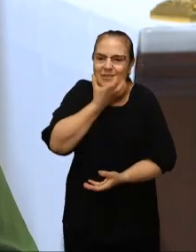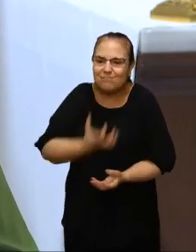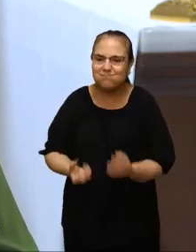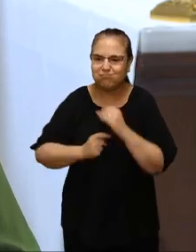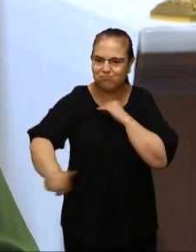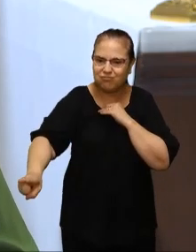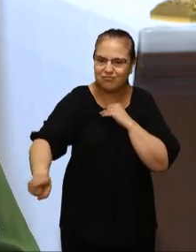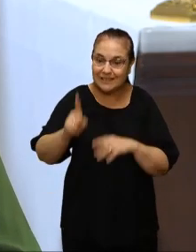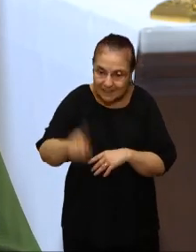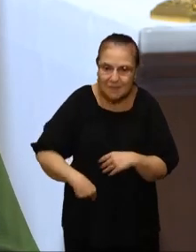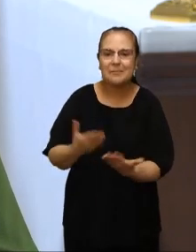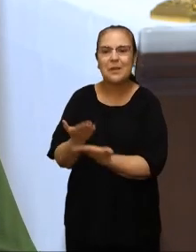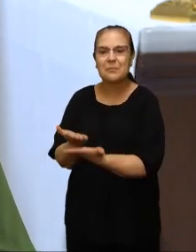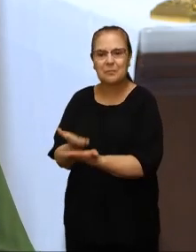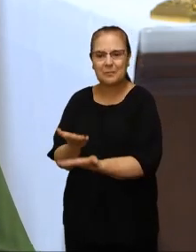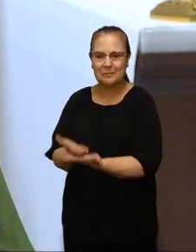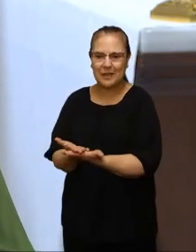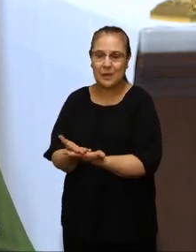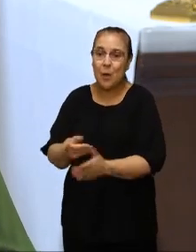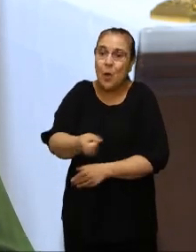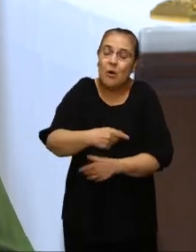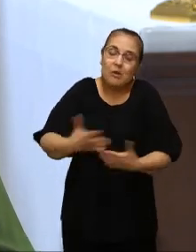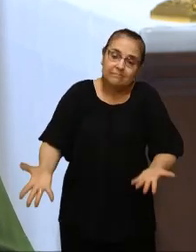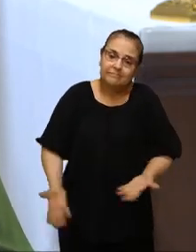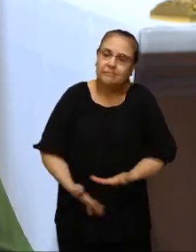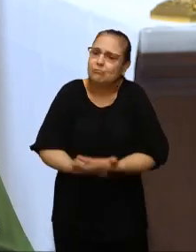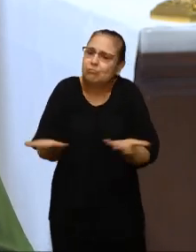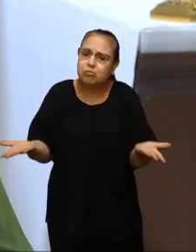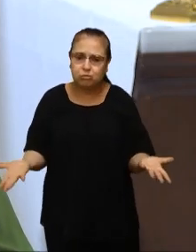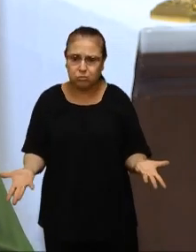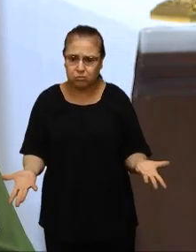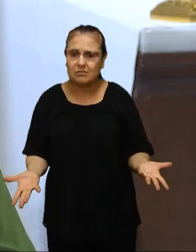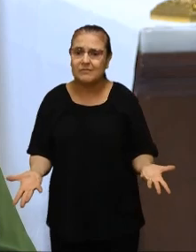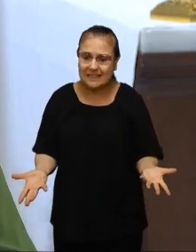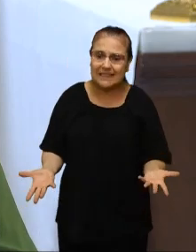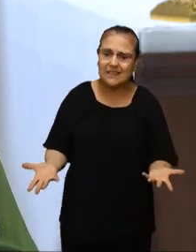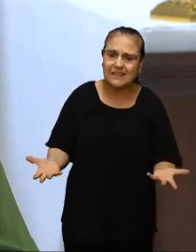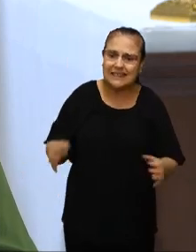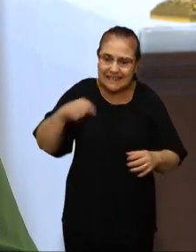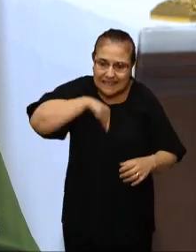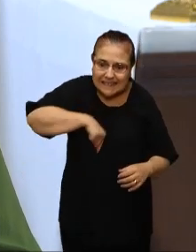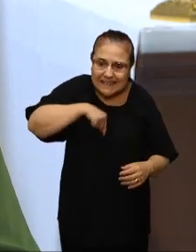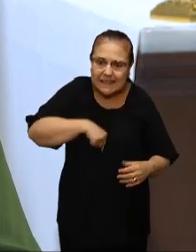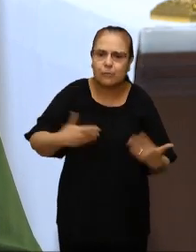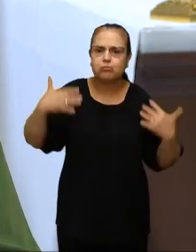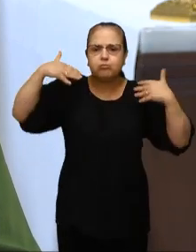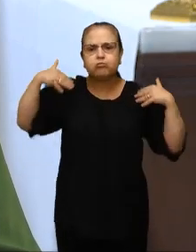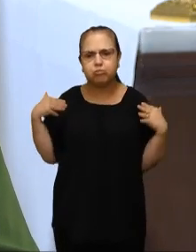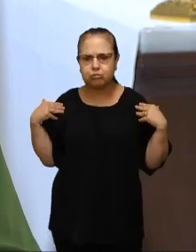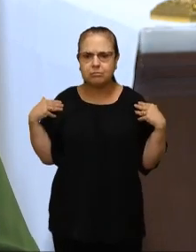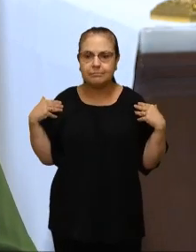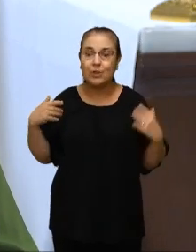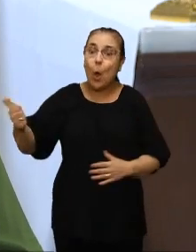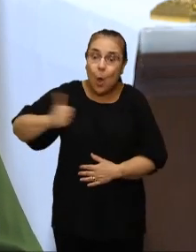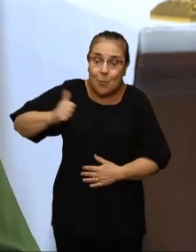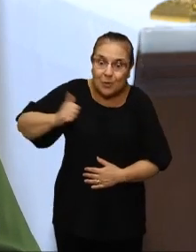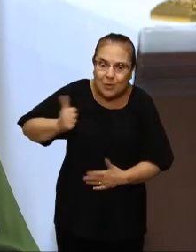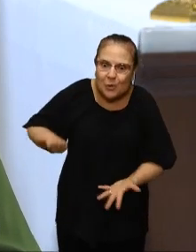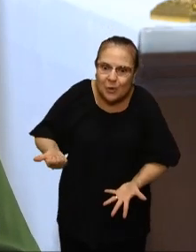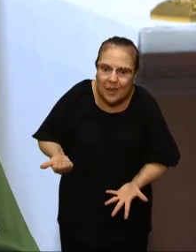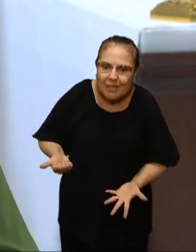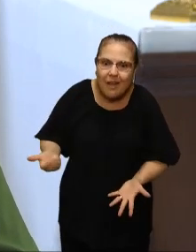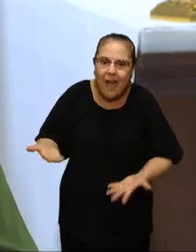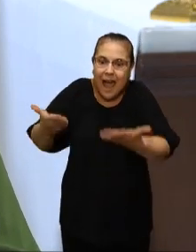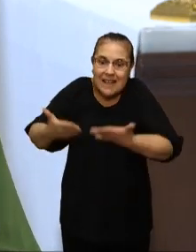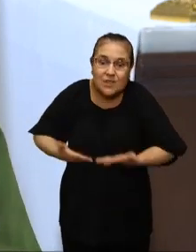Y también os pido que seamos generosos, que sintamos todos la responsabilidad, la gran oportunidad que tenemos de